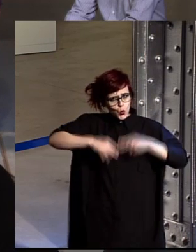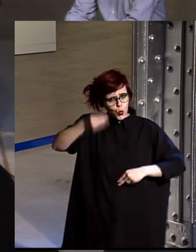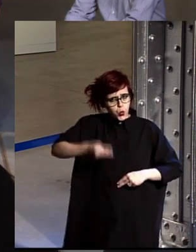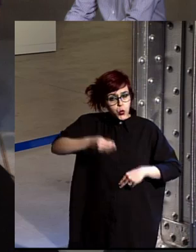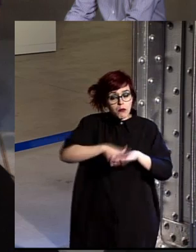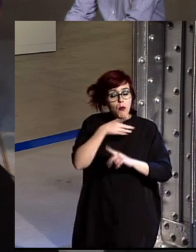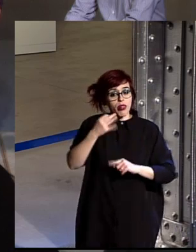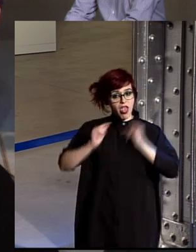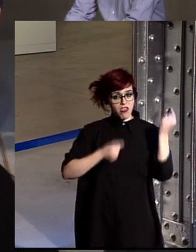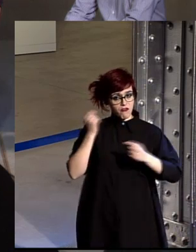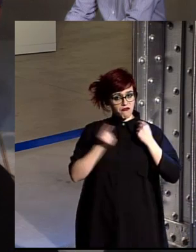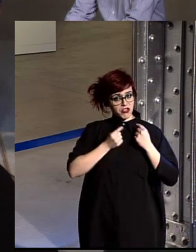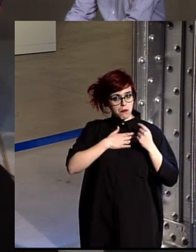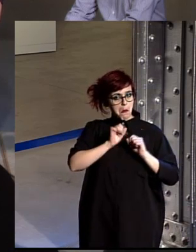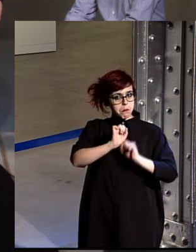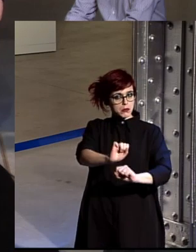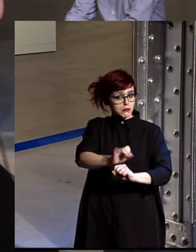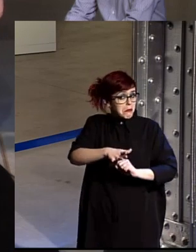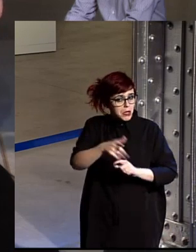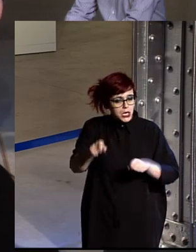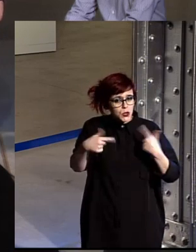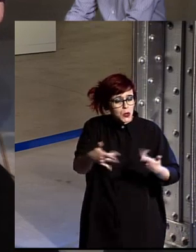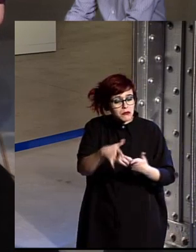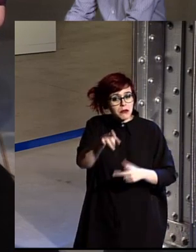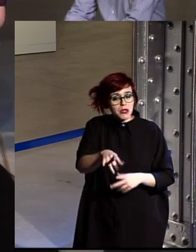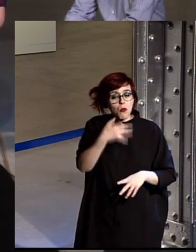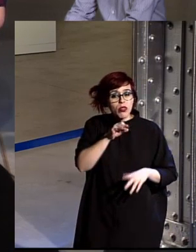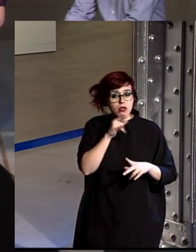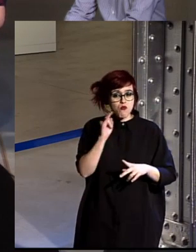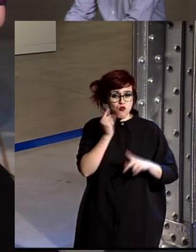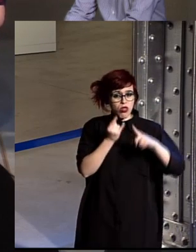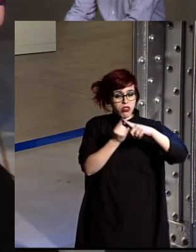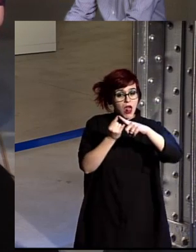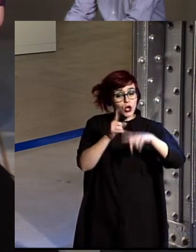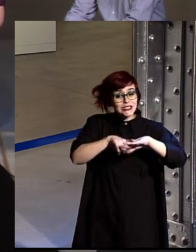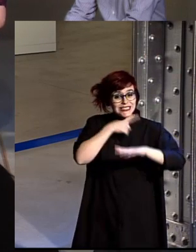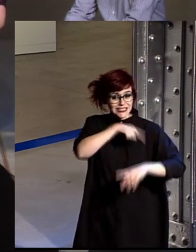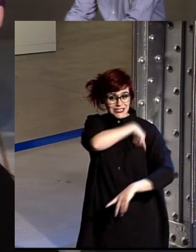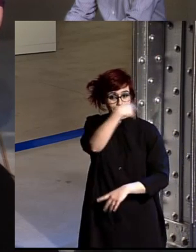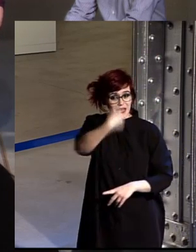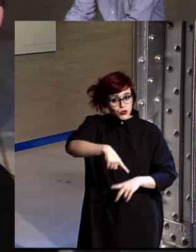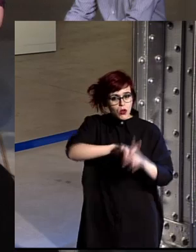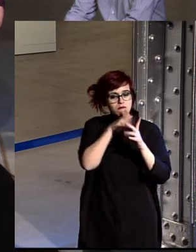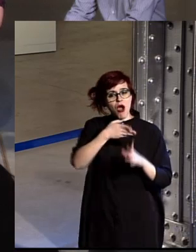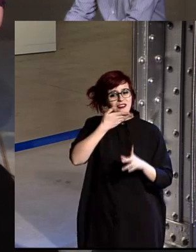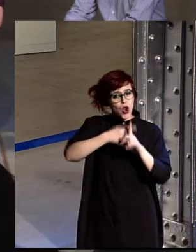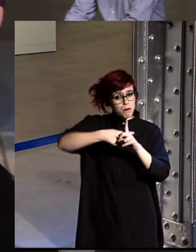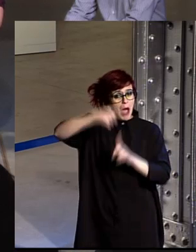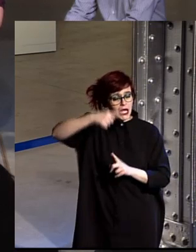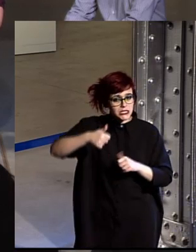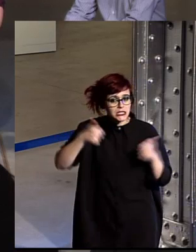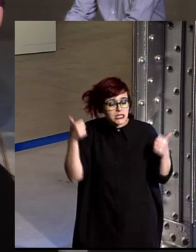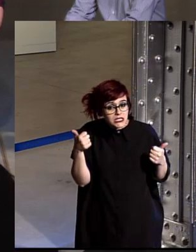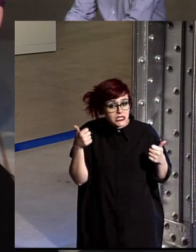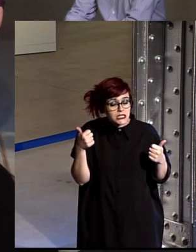virus no les produzcan nada. También los murciélagos tienen una temperatura corporal un poquito más alta y eso Están puede muy hacer... juntos,